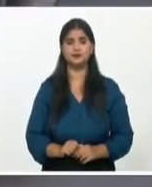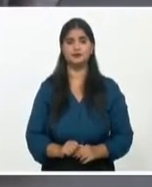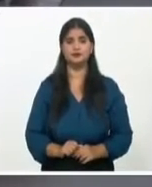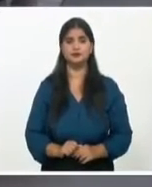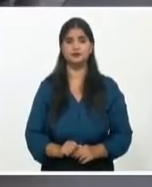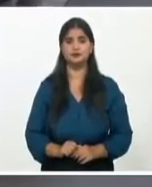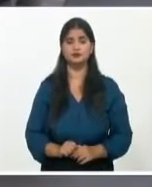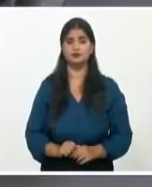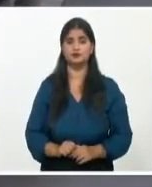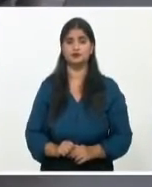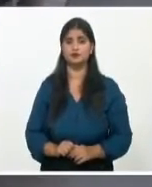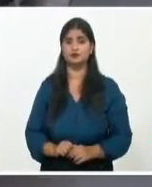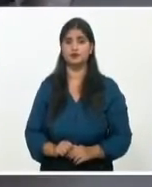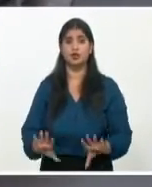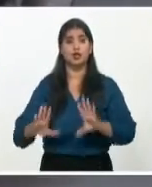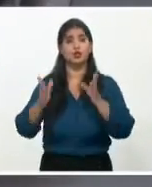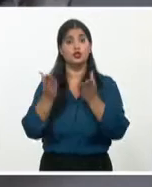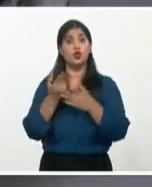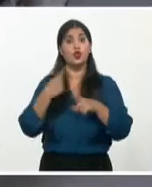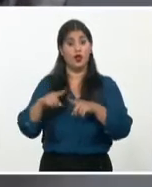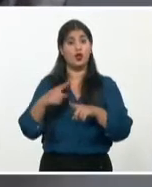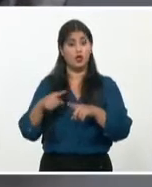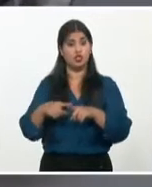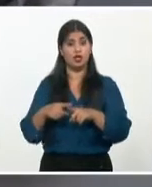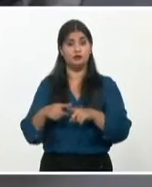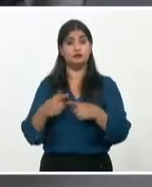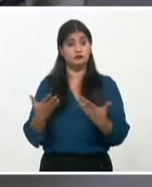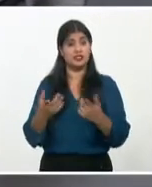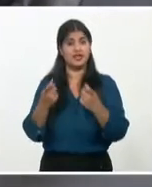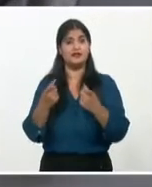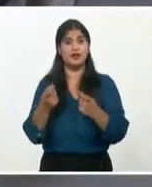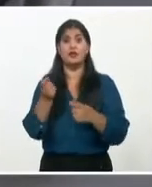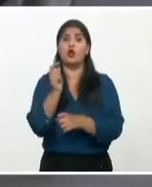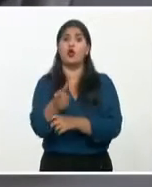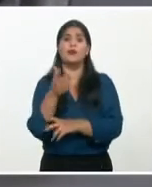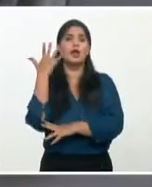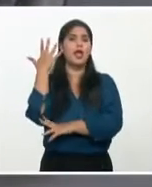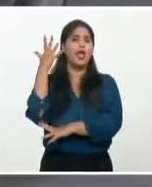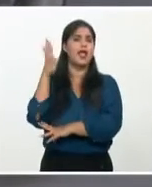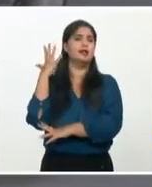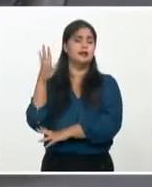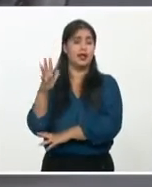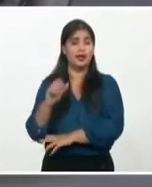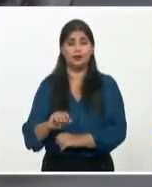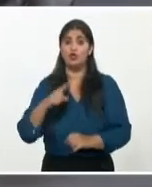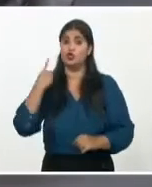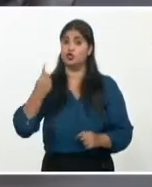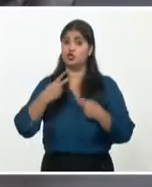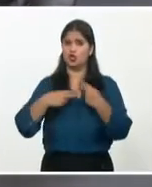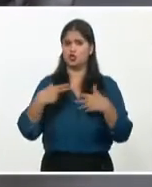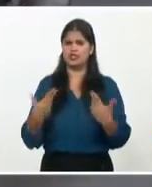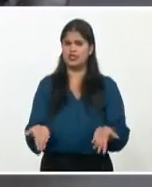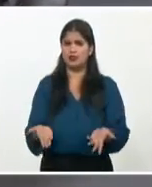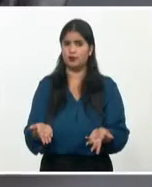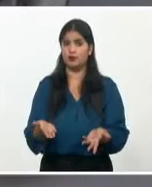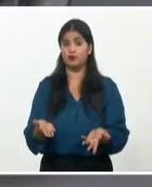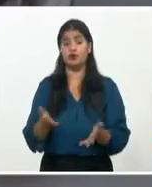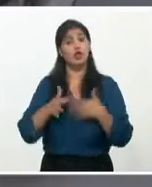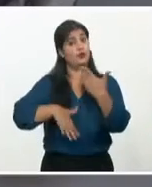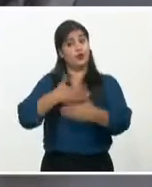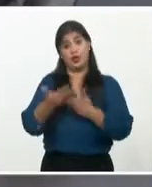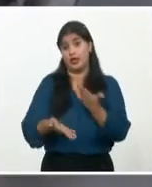tenían que comprarse en el exterior, en la parte que estaba bloqueada. Nos vimos con reiteradas averías en estos